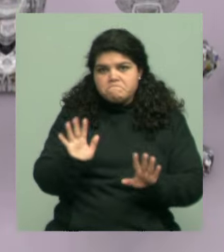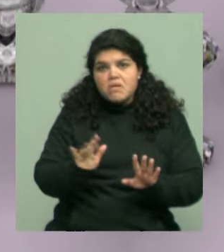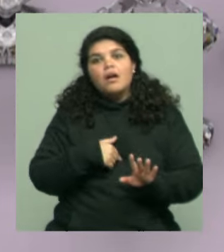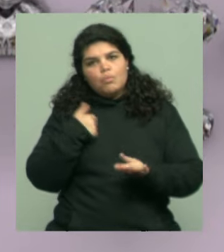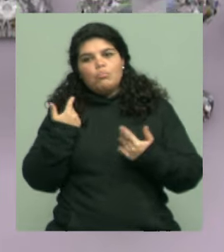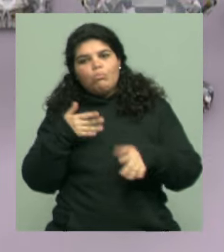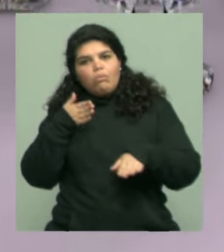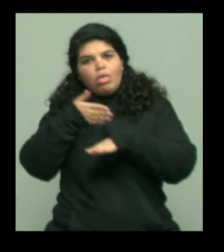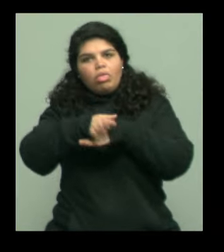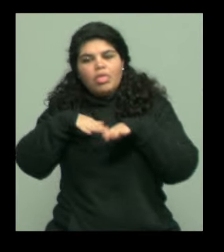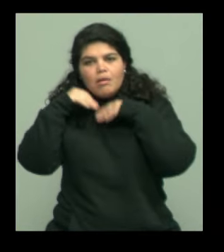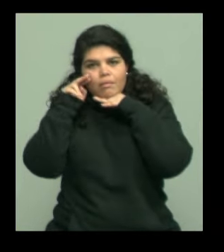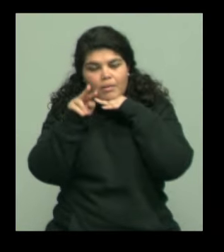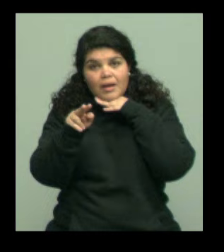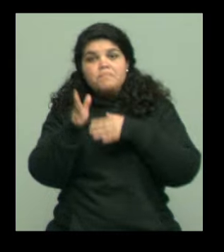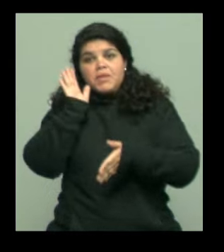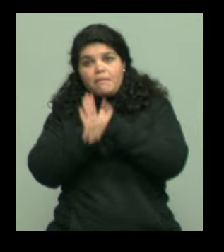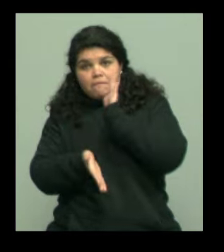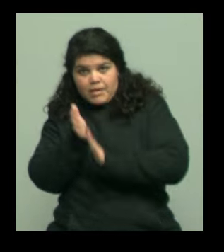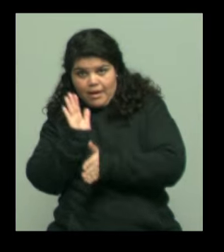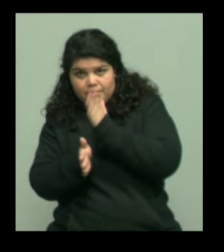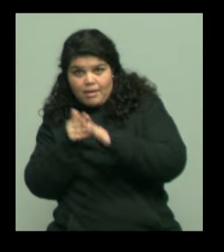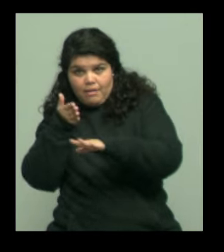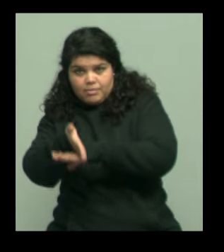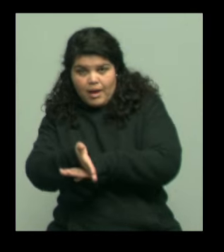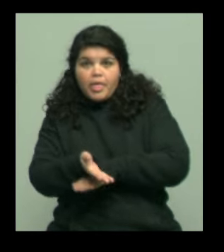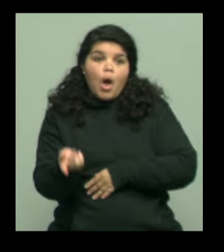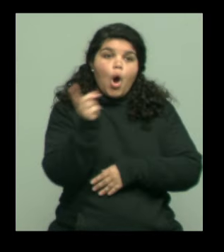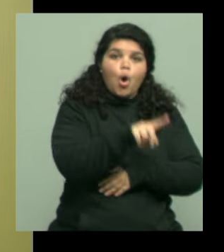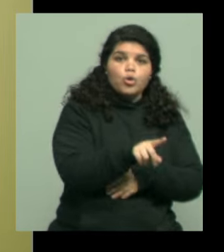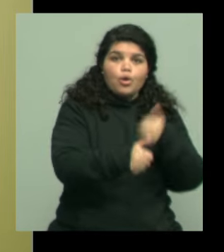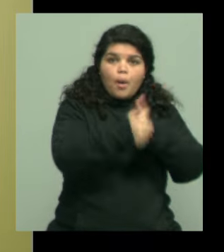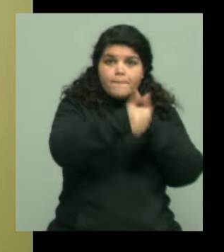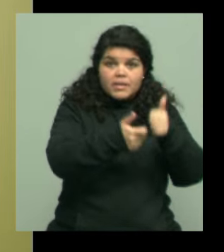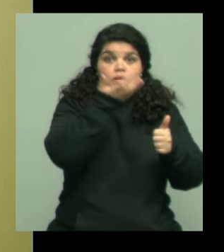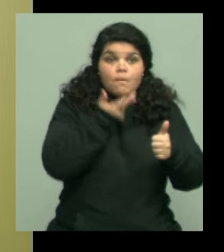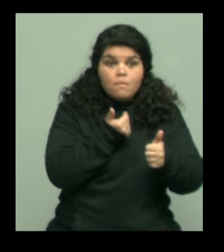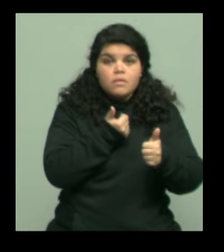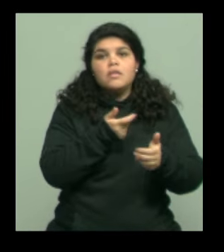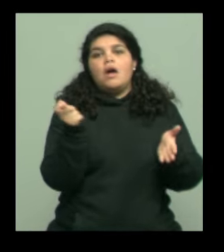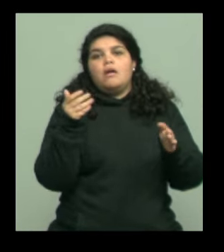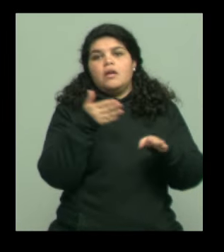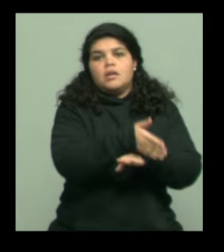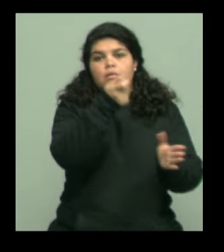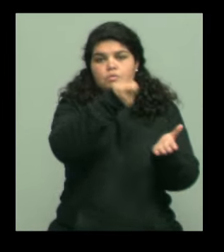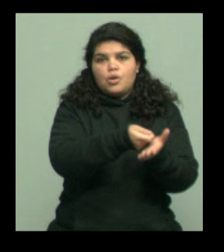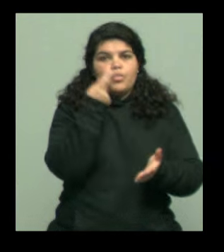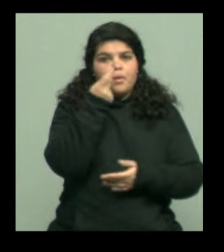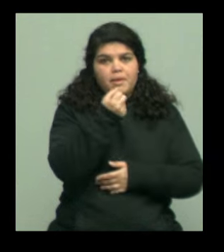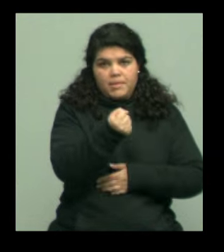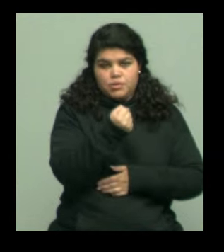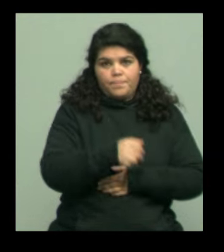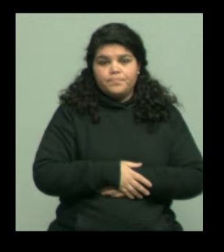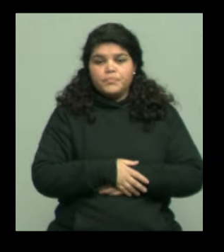que quieran ir a ver el torneo es gratuito, y para aquellos que quieran participar la inscripción es de 2.000 pesos. Se pueden inscribir hasta el